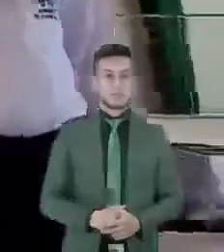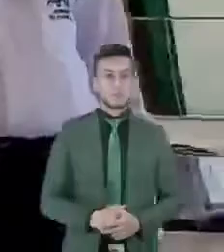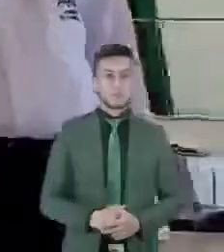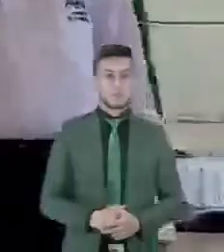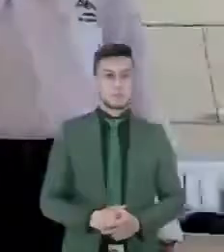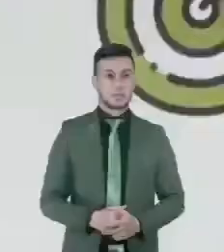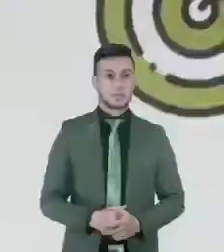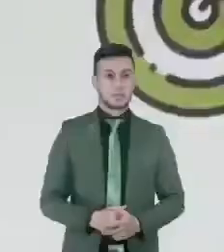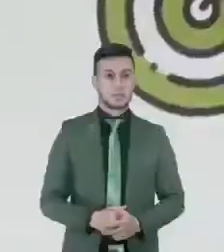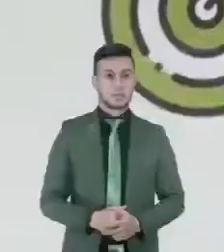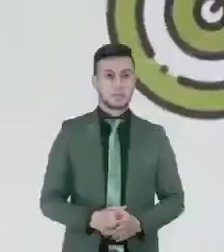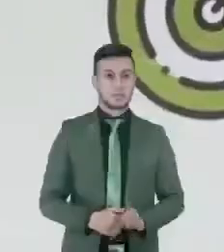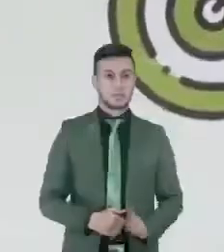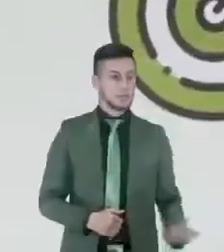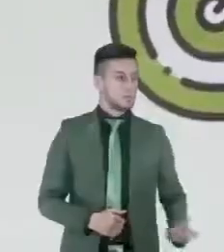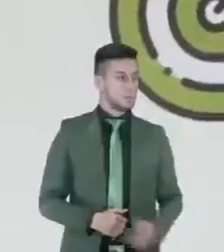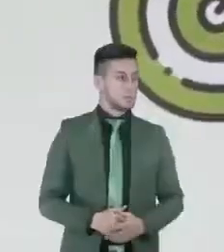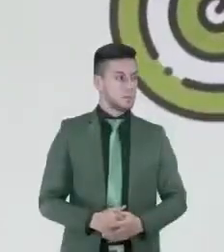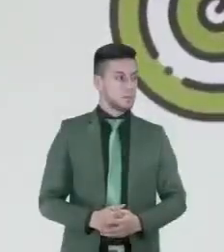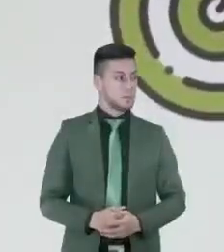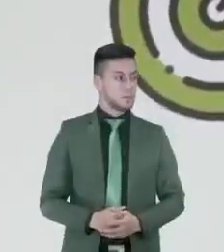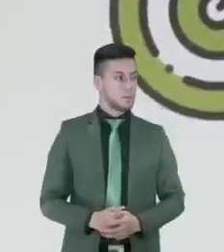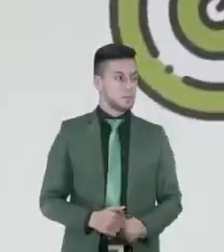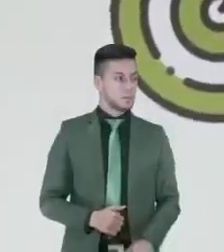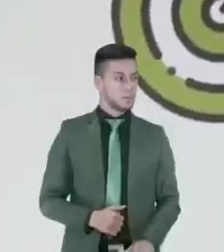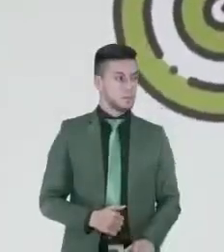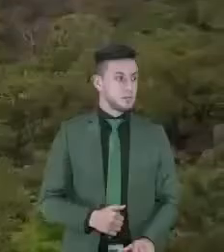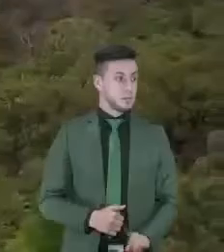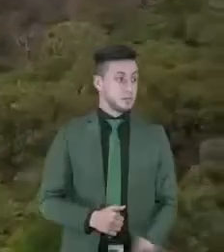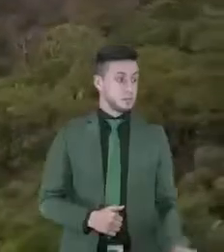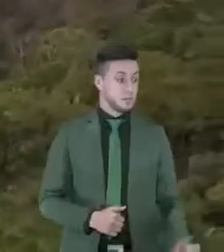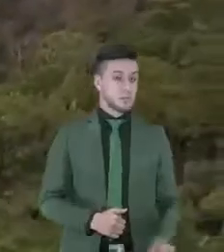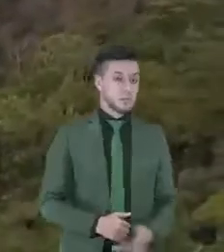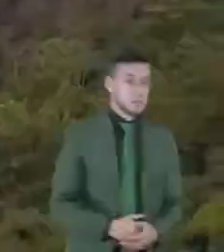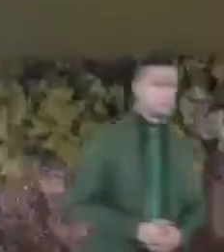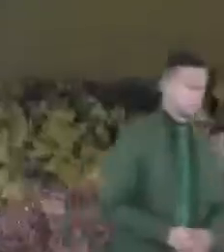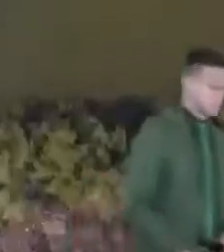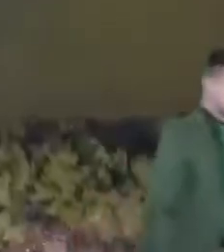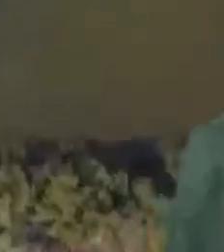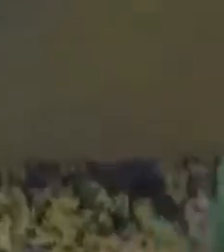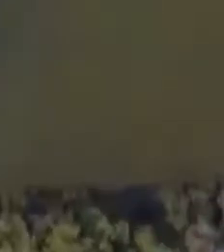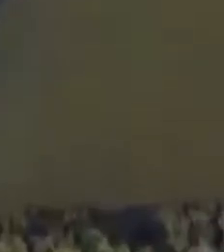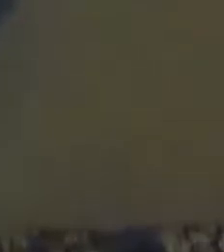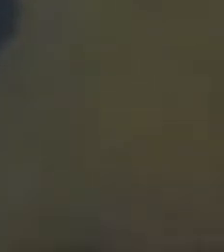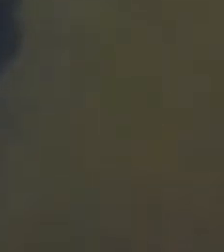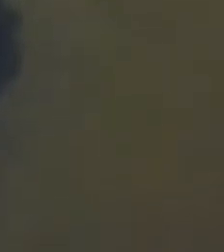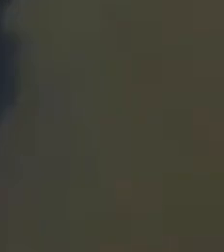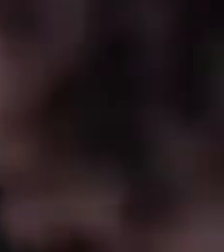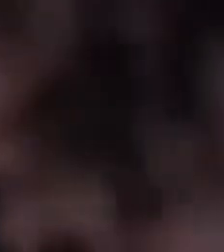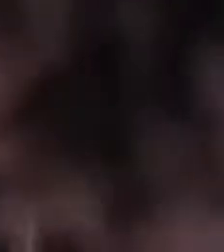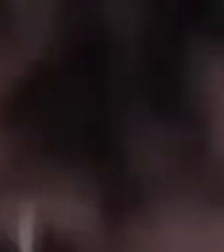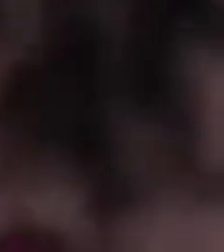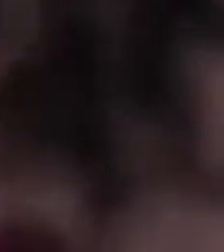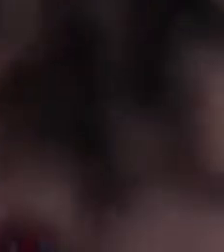Somos autoridad. Somos la Autoridad Nacional de Licencias Ambientales del sector administrativo de Ambiente y Desarrollo Sostenible. Nos encargamos del